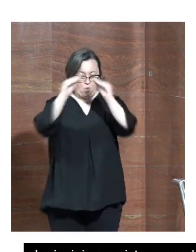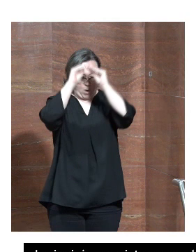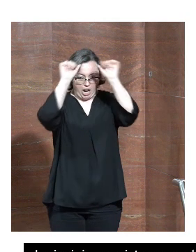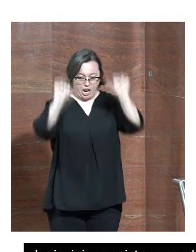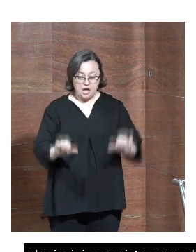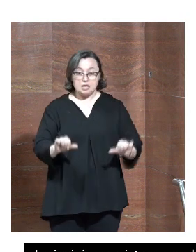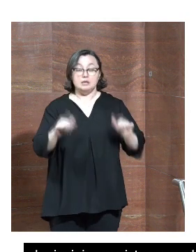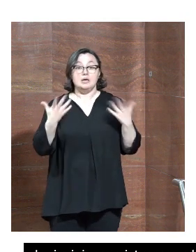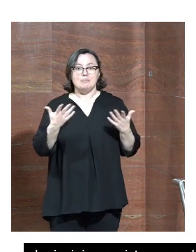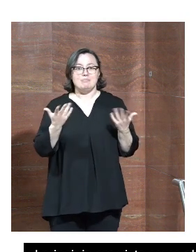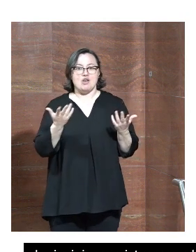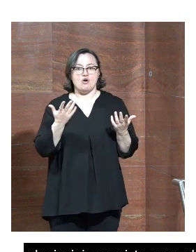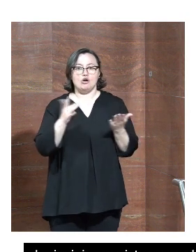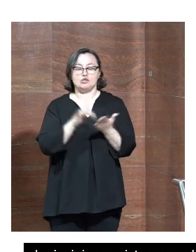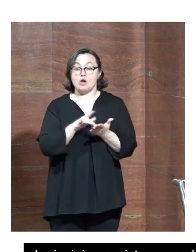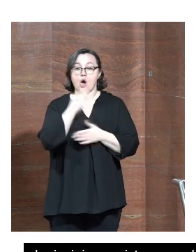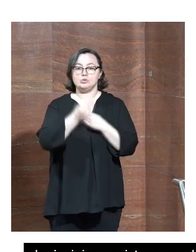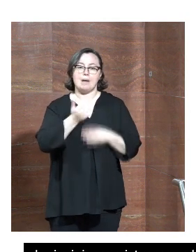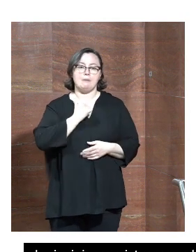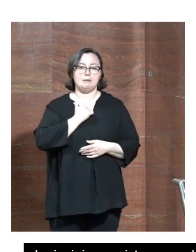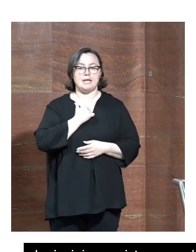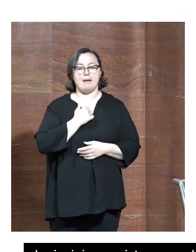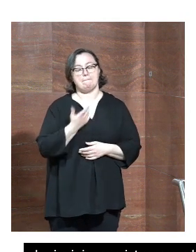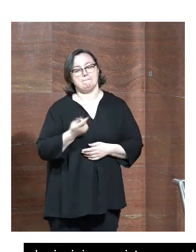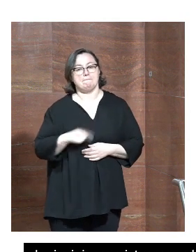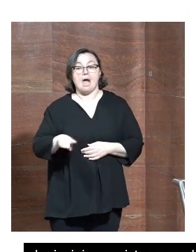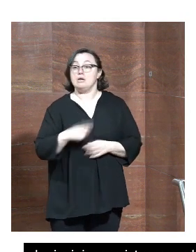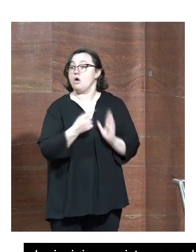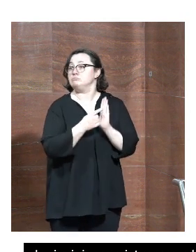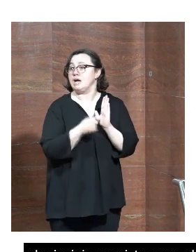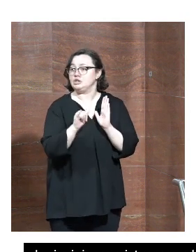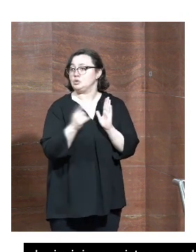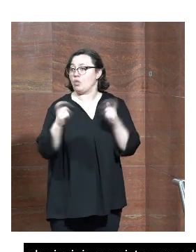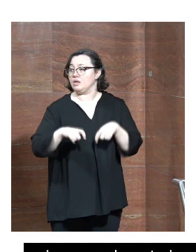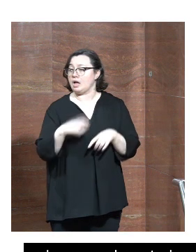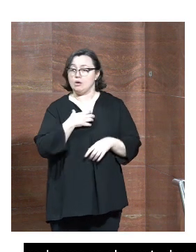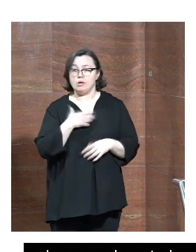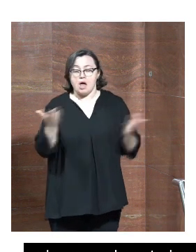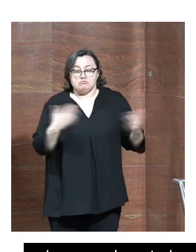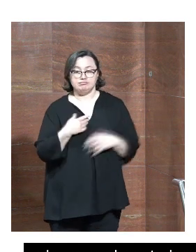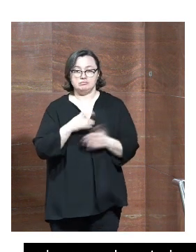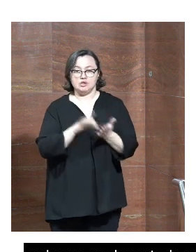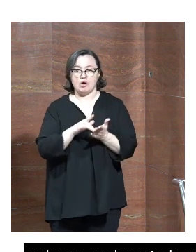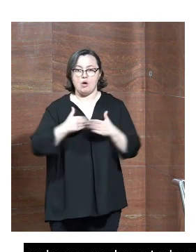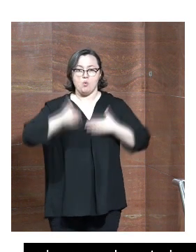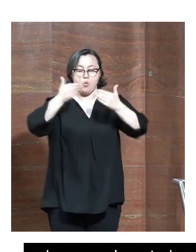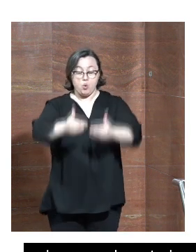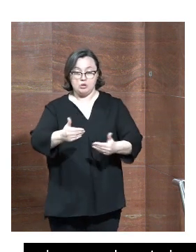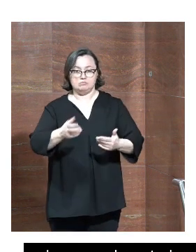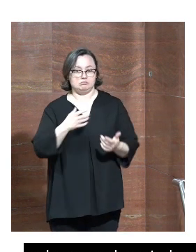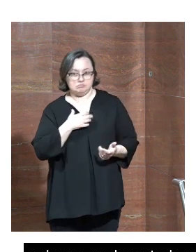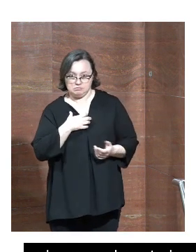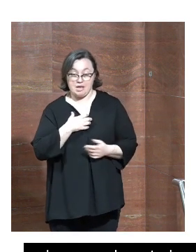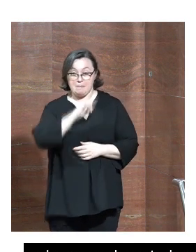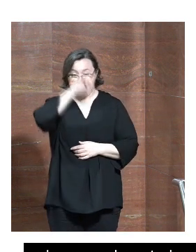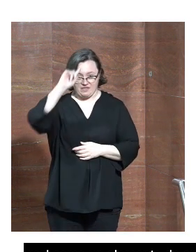personas. Pero claro, cuando eso lo utilizas para decir, oye, pues yo tengo esto y si no puede venir nadie aquí, pues que no venga, la hemos armado. Nosotros, por ejemplo,